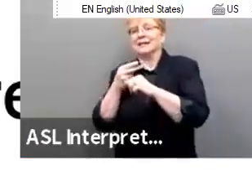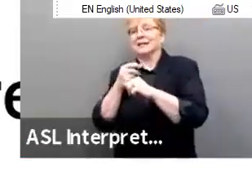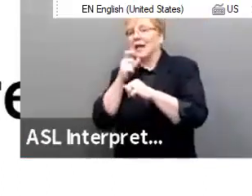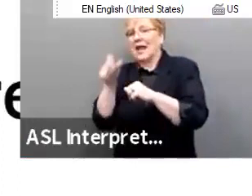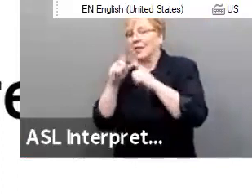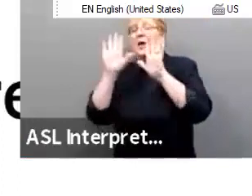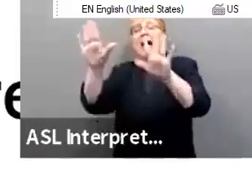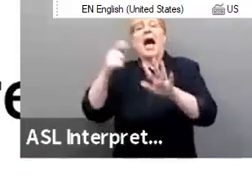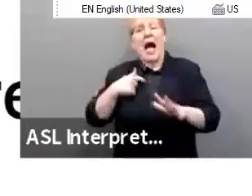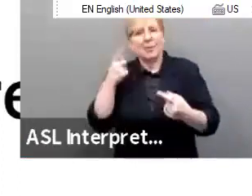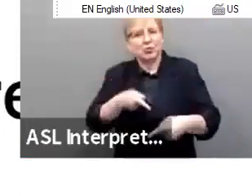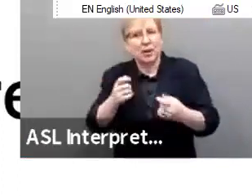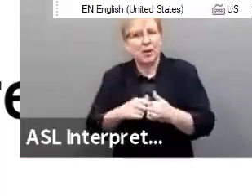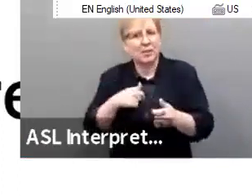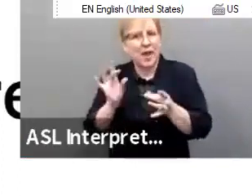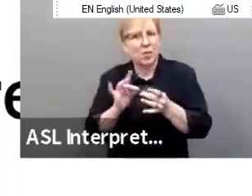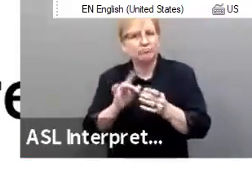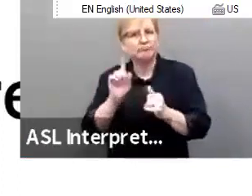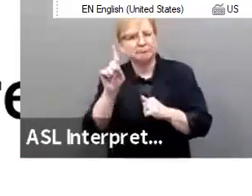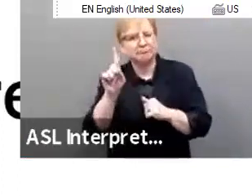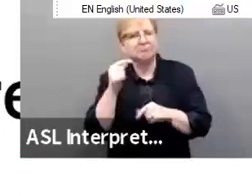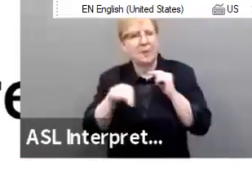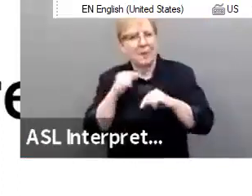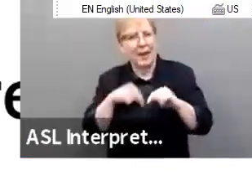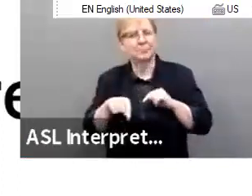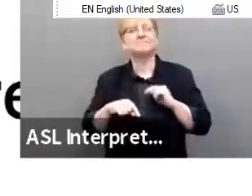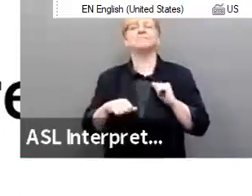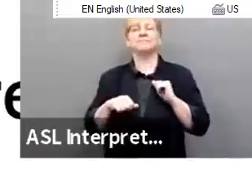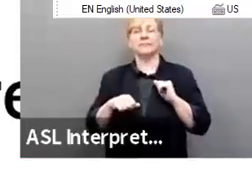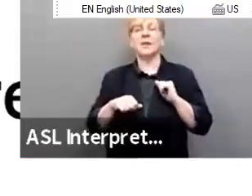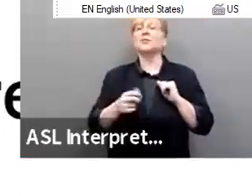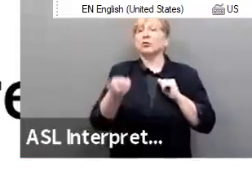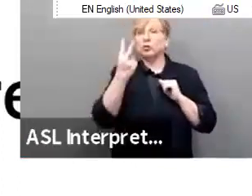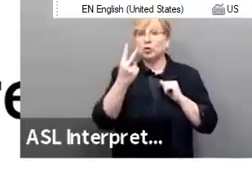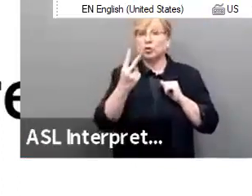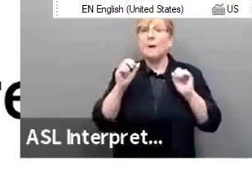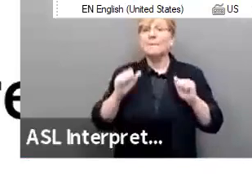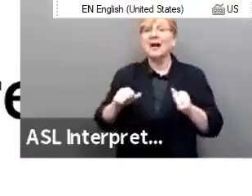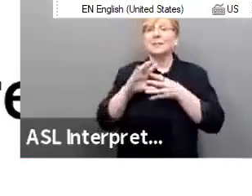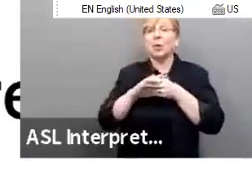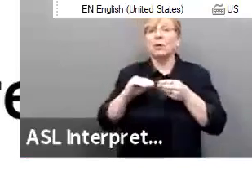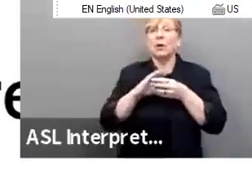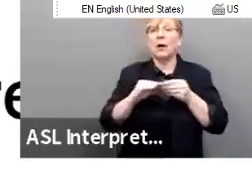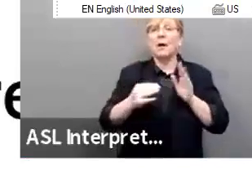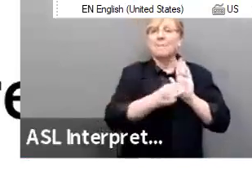personas vacunadas no utilizaran cubrebocas. Entonces, vamos a